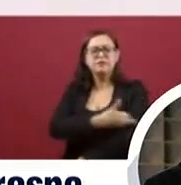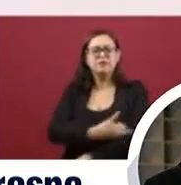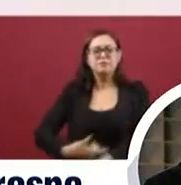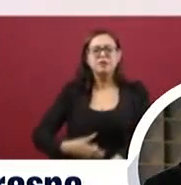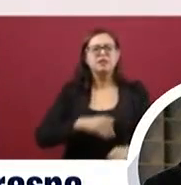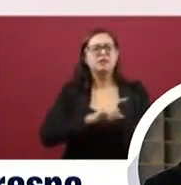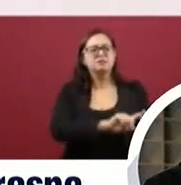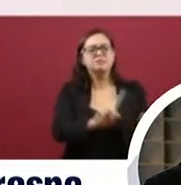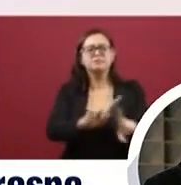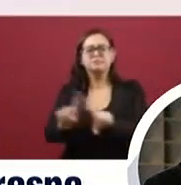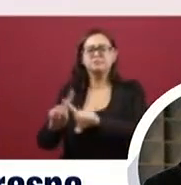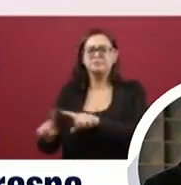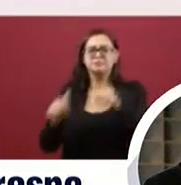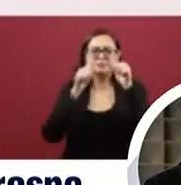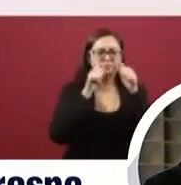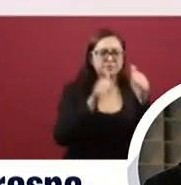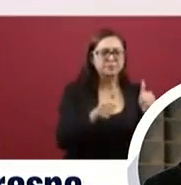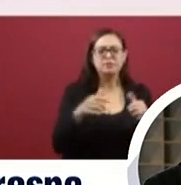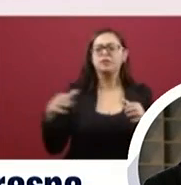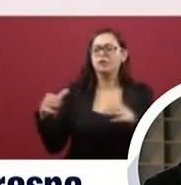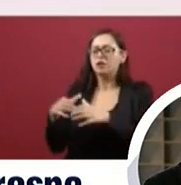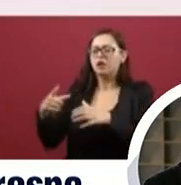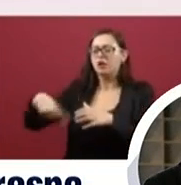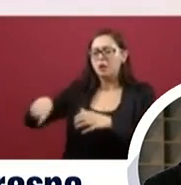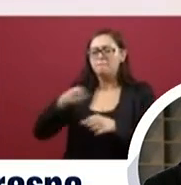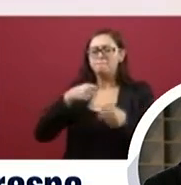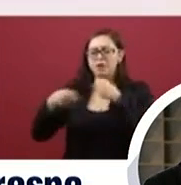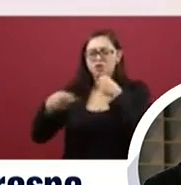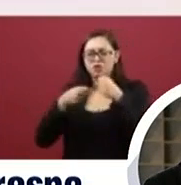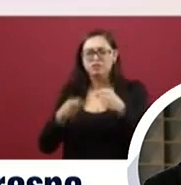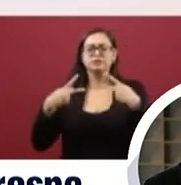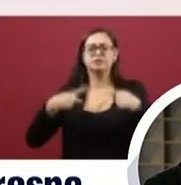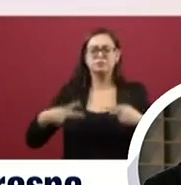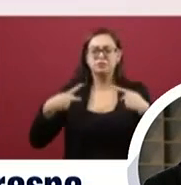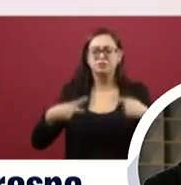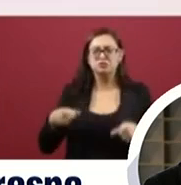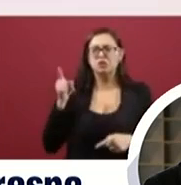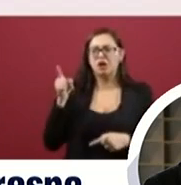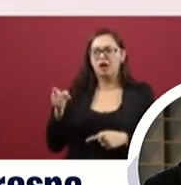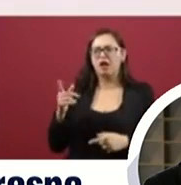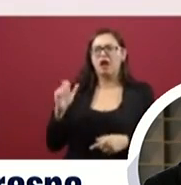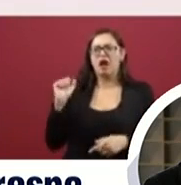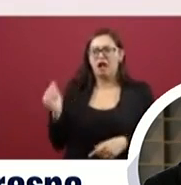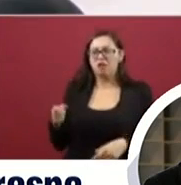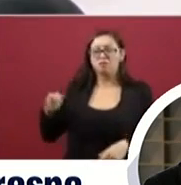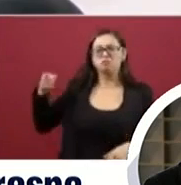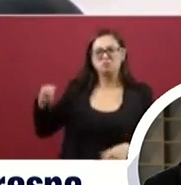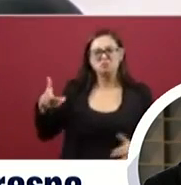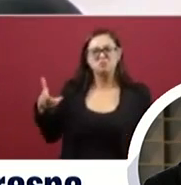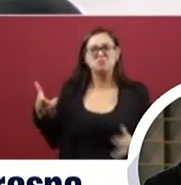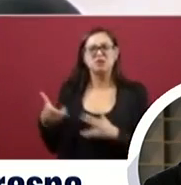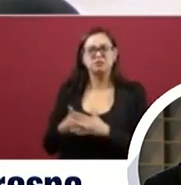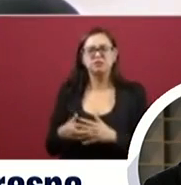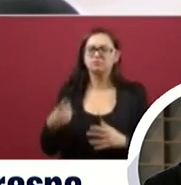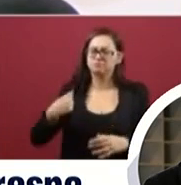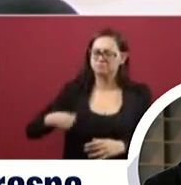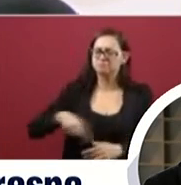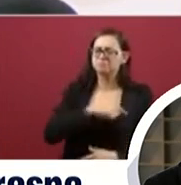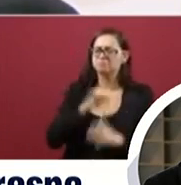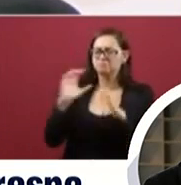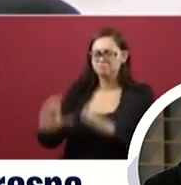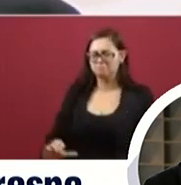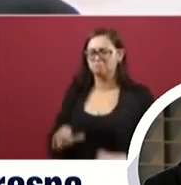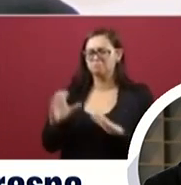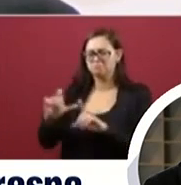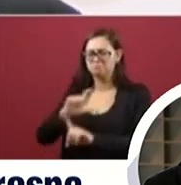internacionales. Y eso más que generar confianza, vuelve a generar desconfianza, decir, pues ni siquiera le entiende de cómo van estas cuestiones de los